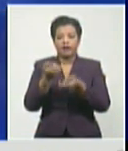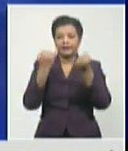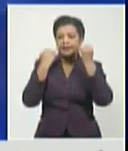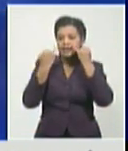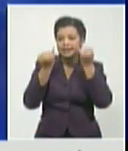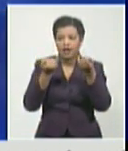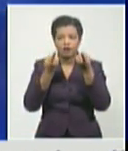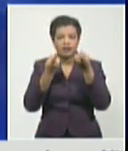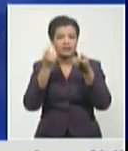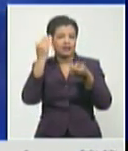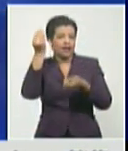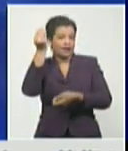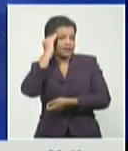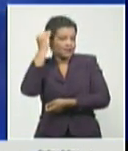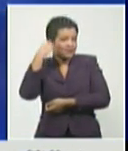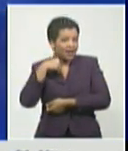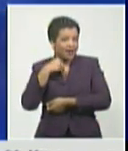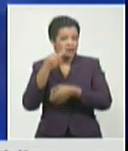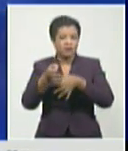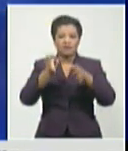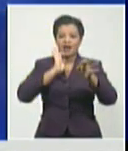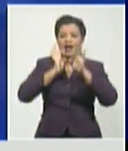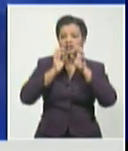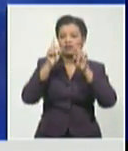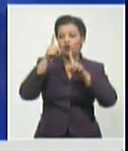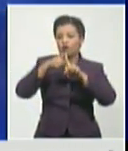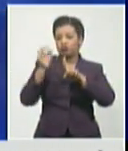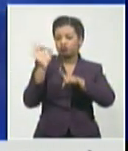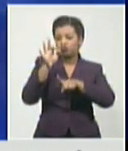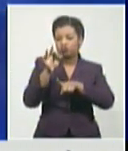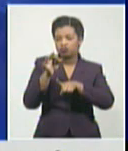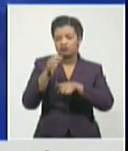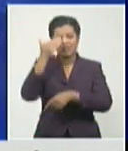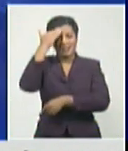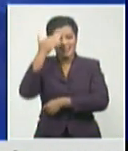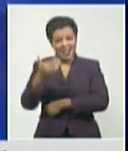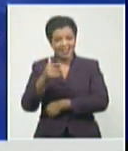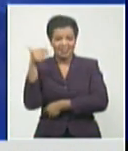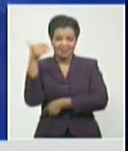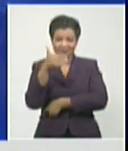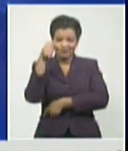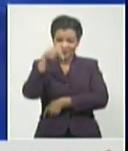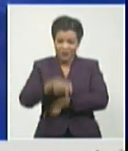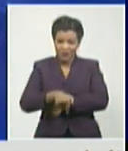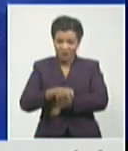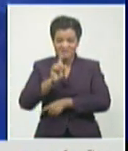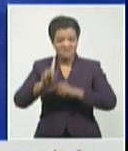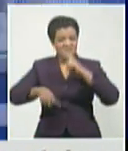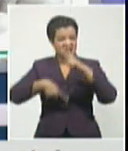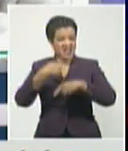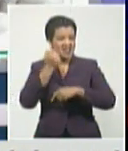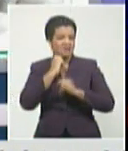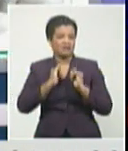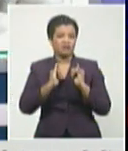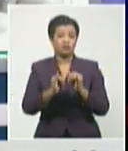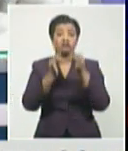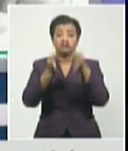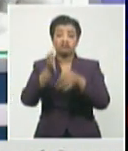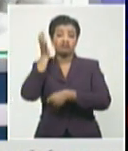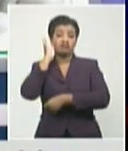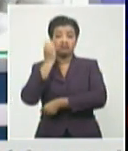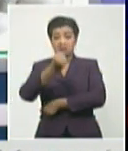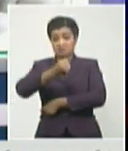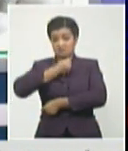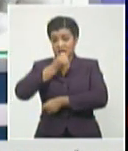generan debate a partir de toda la exposición agradecerle su presencia doctor lo esperamos mañana ha sido la conferencia de prensa del